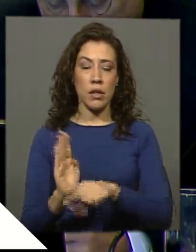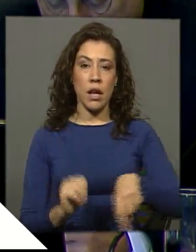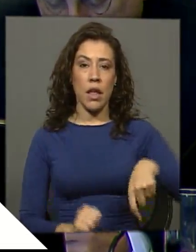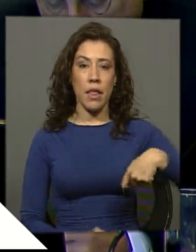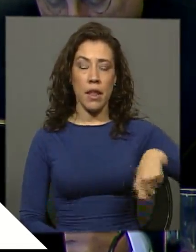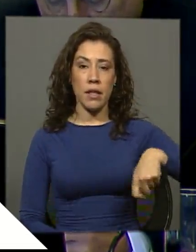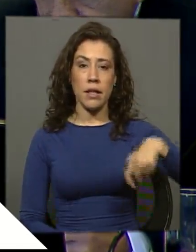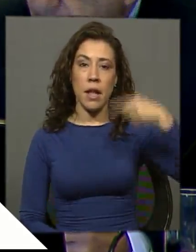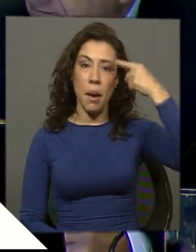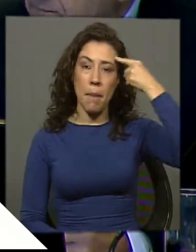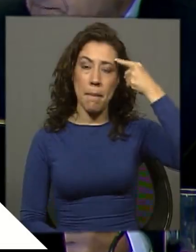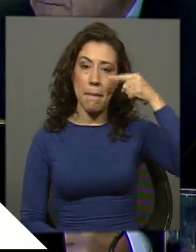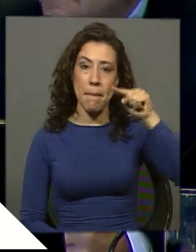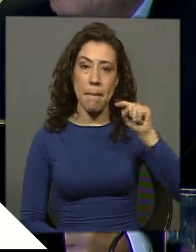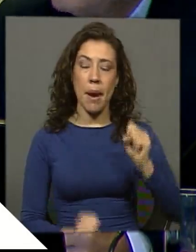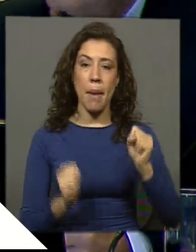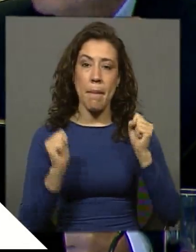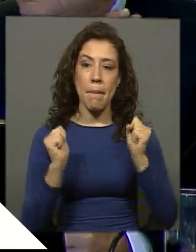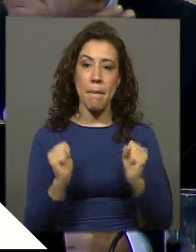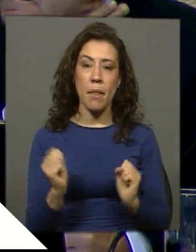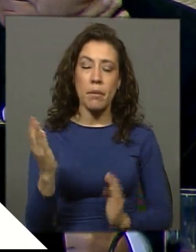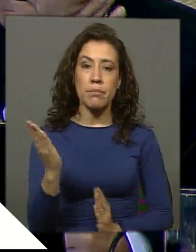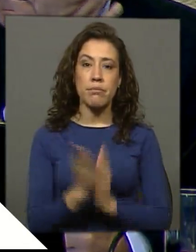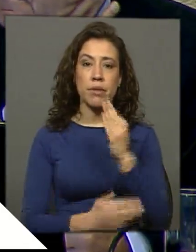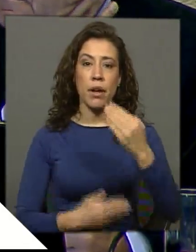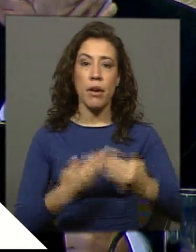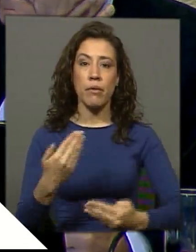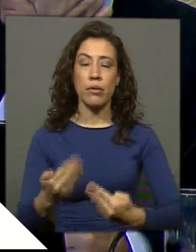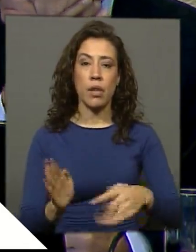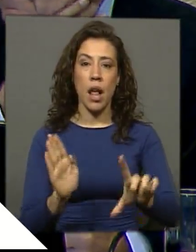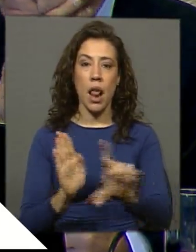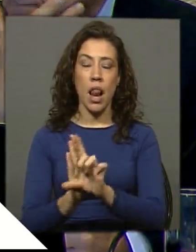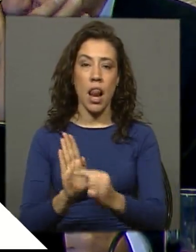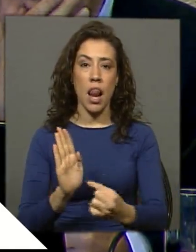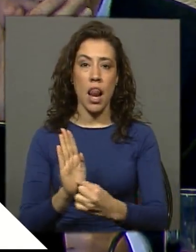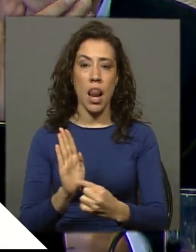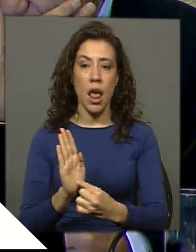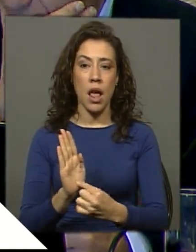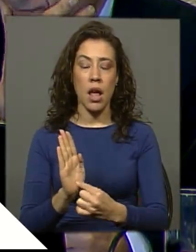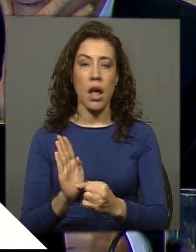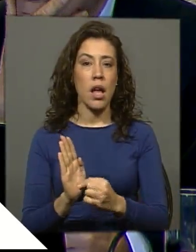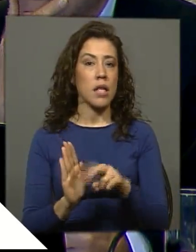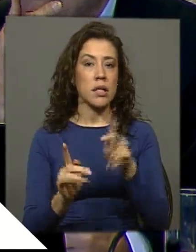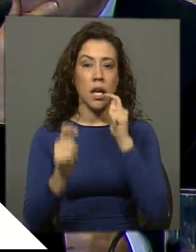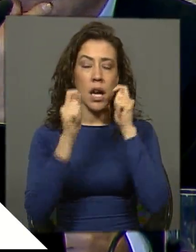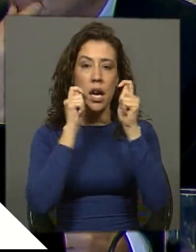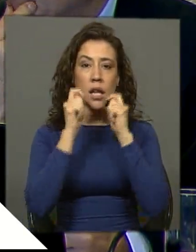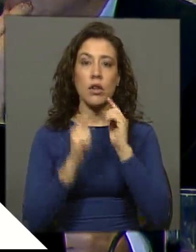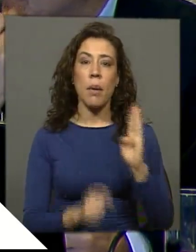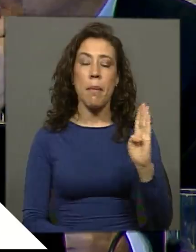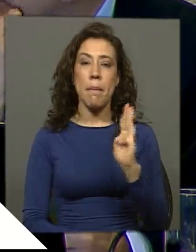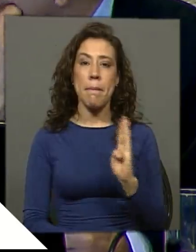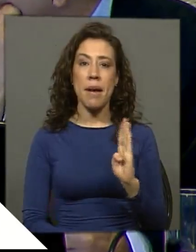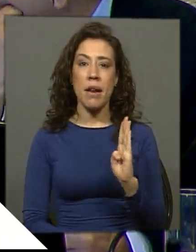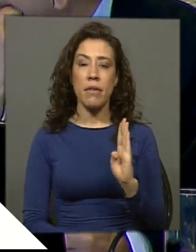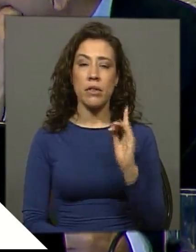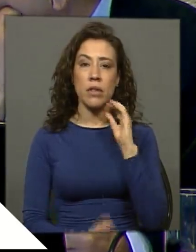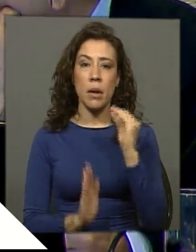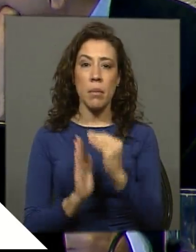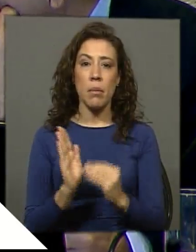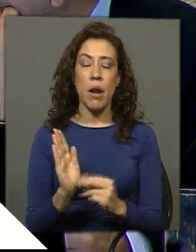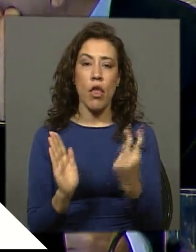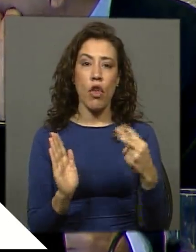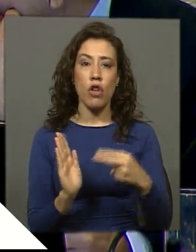para que pueda ponerse en marcha esta ley y no corramos el riesgo de que los beneficios contemplados para